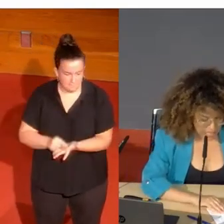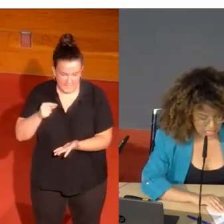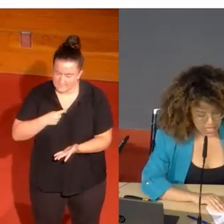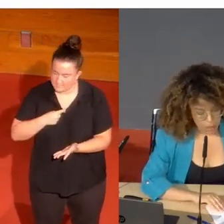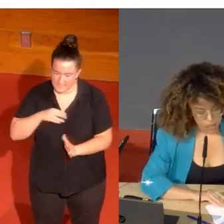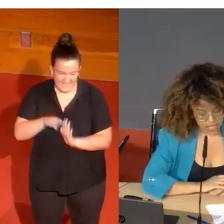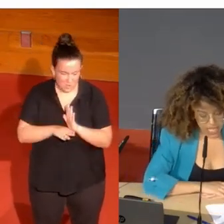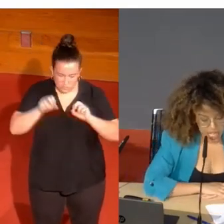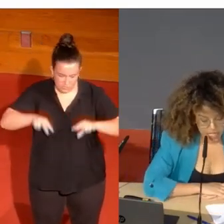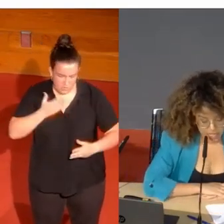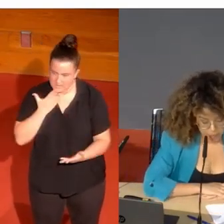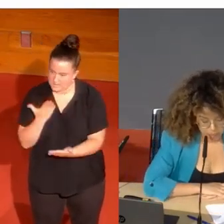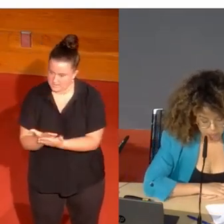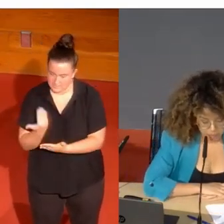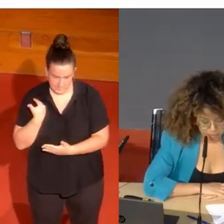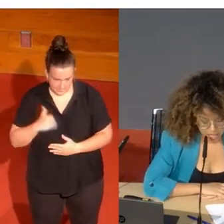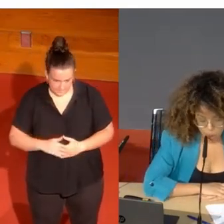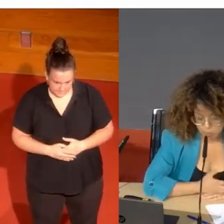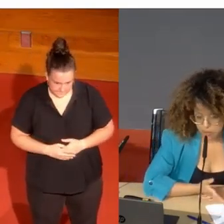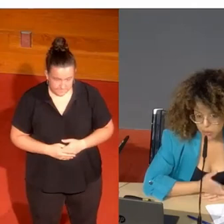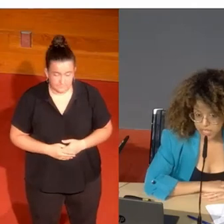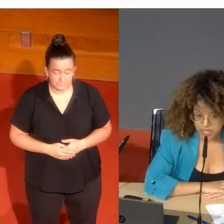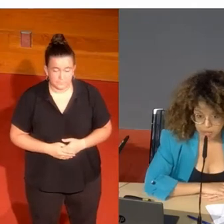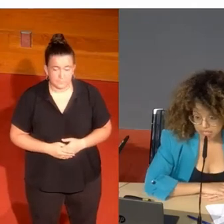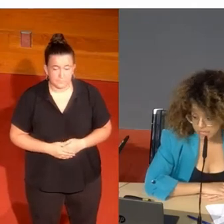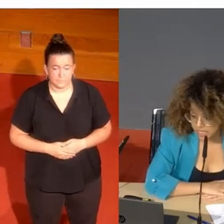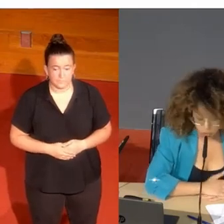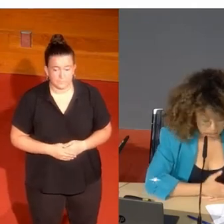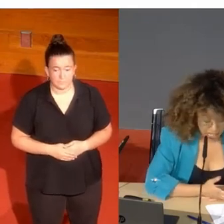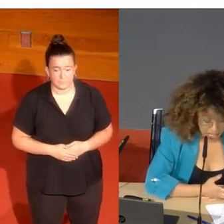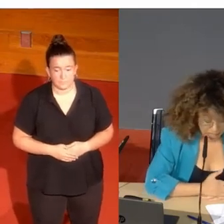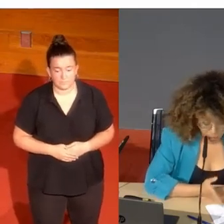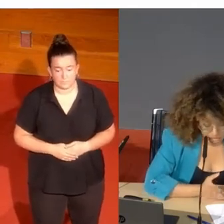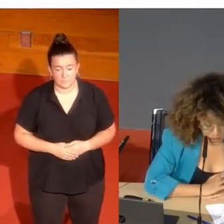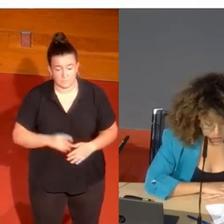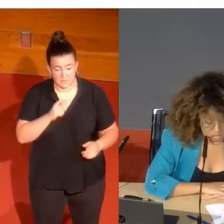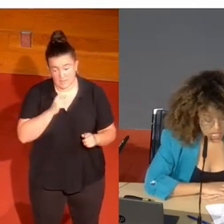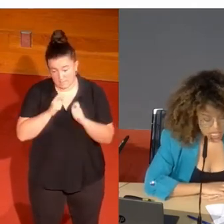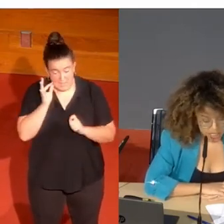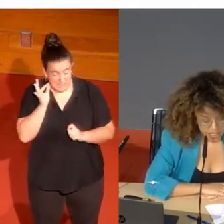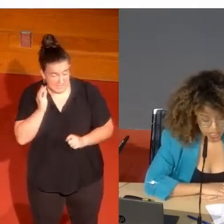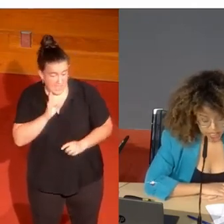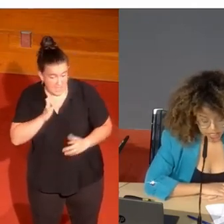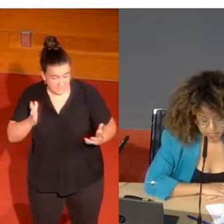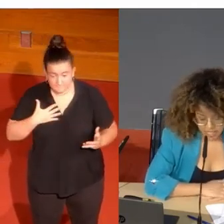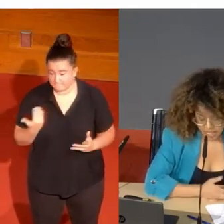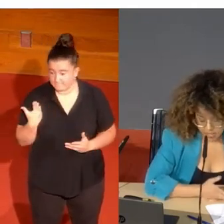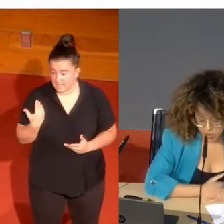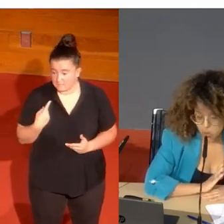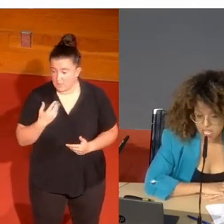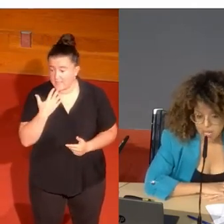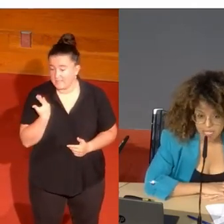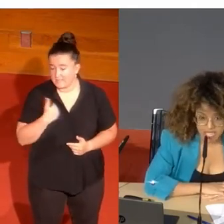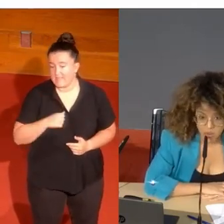incondicional pues ella e ha cumplido recientemente tiene 52 años y eh de